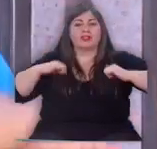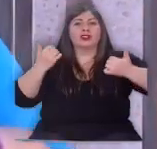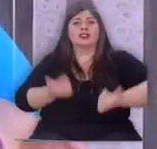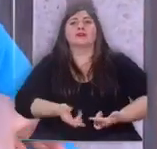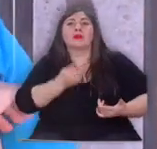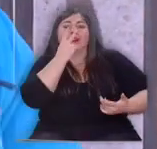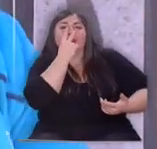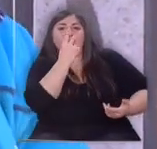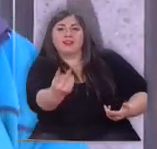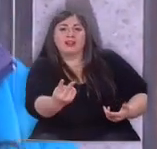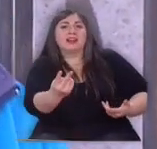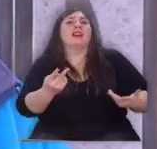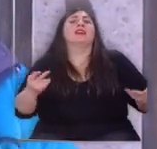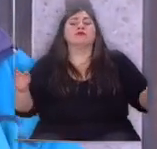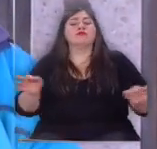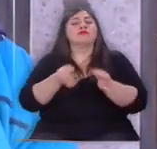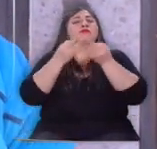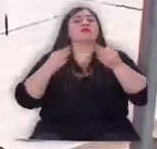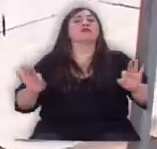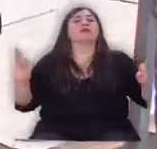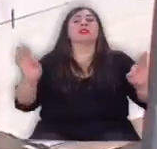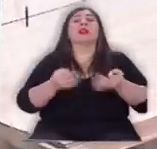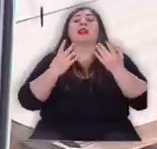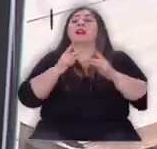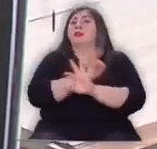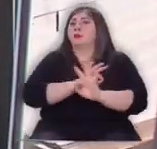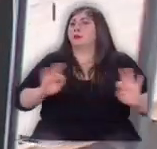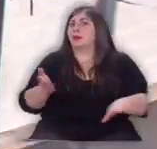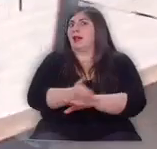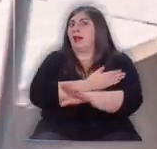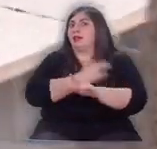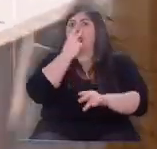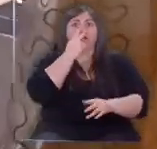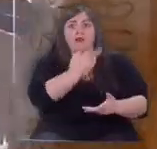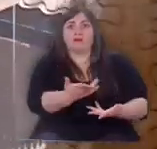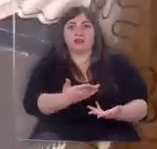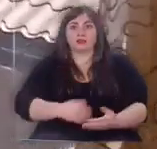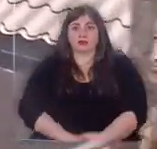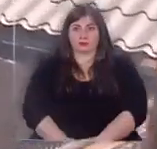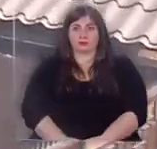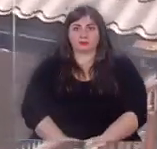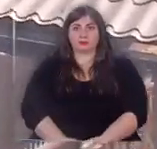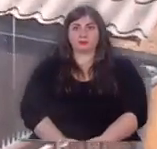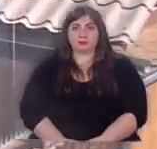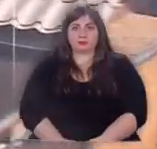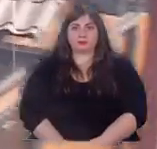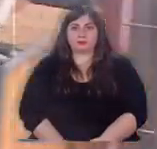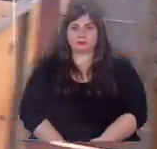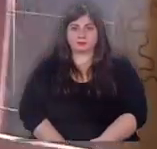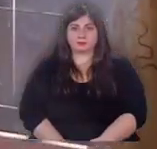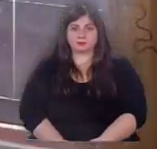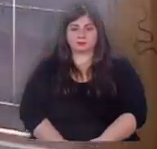para presenciar un espectáculo que varios nunca habían visto.